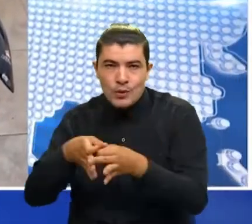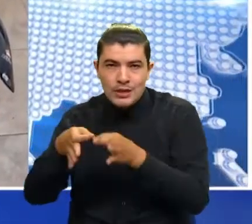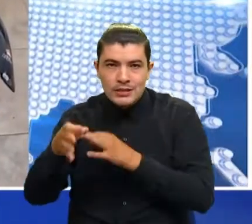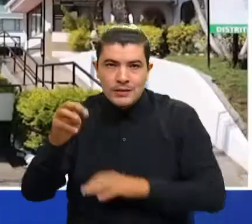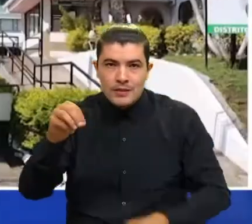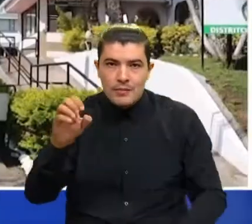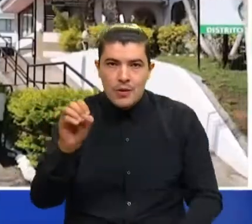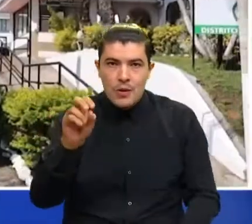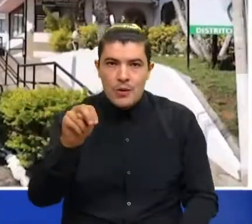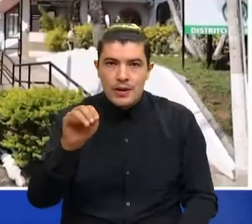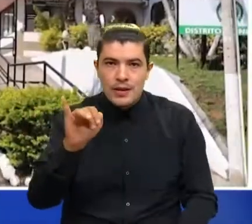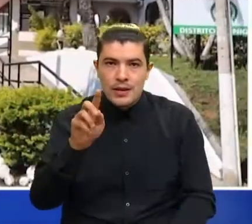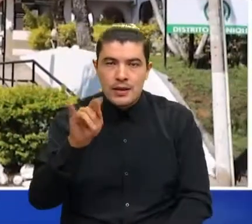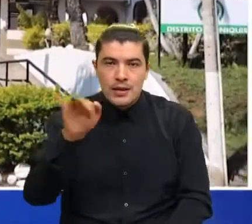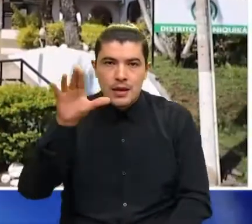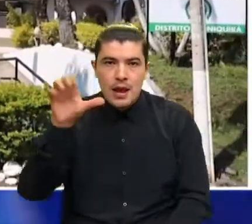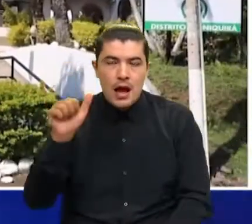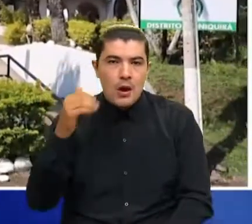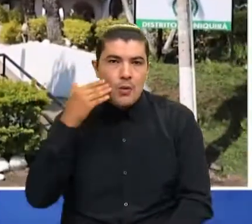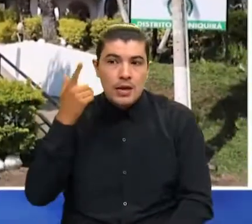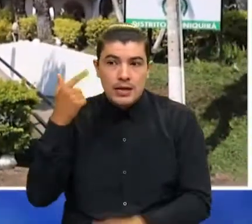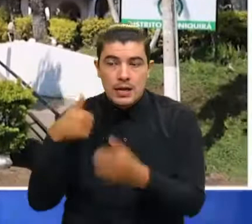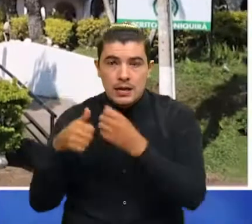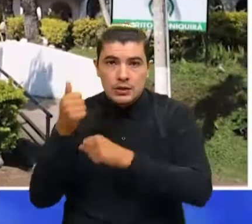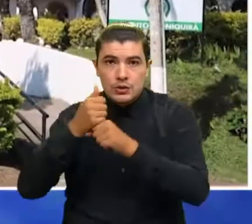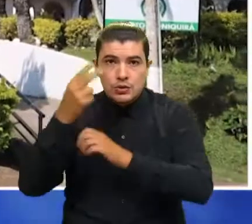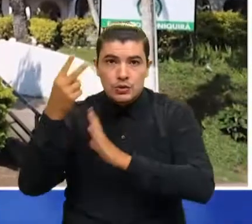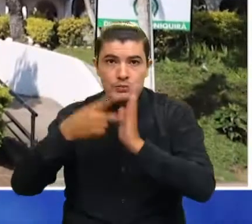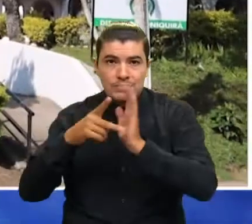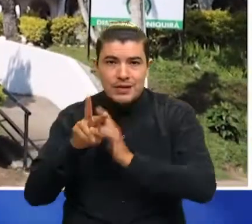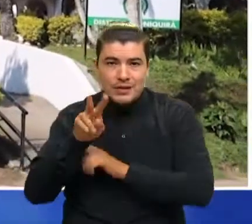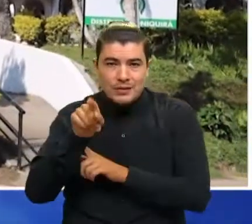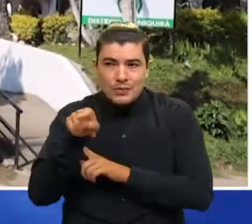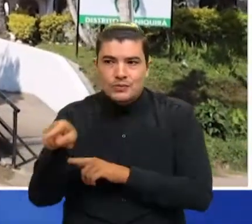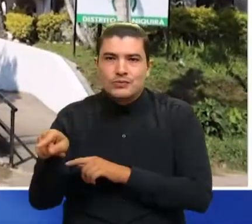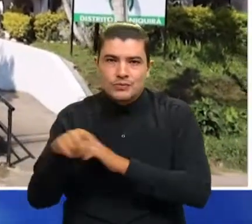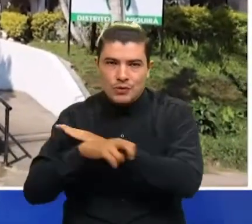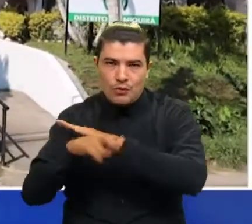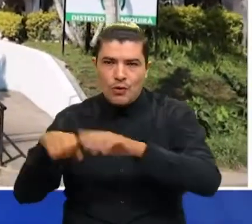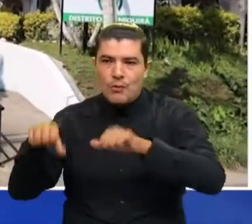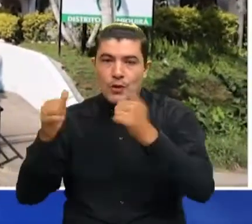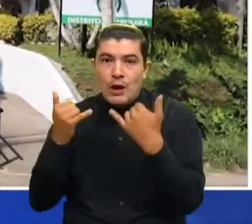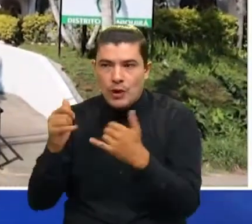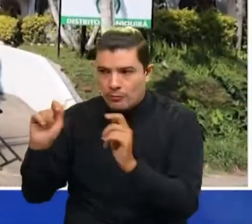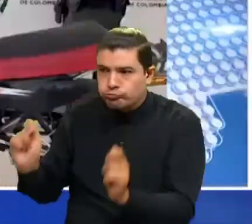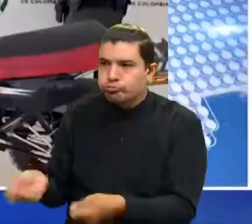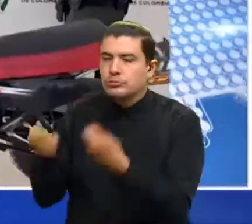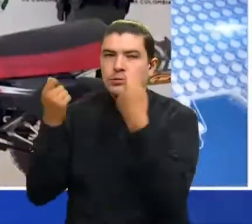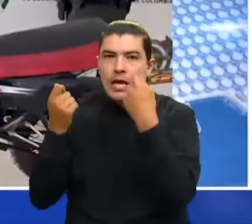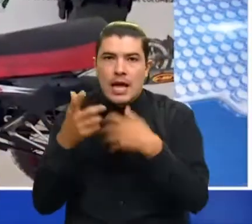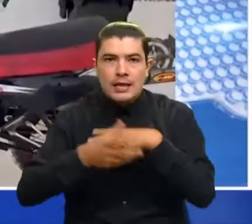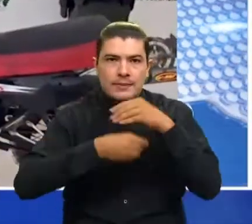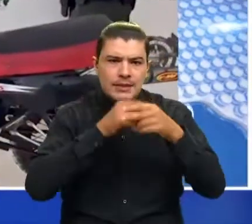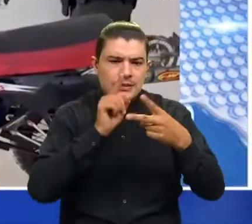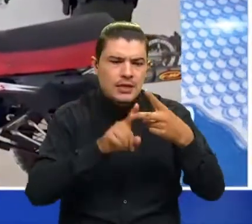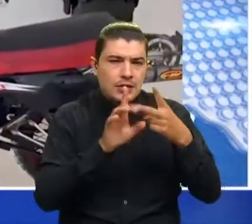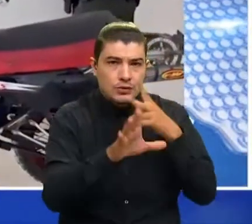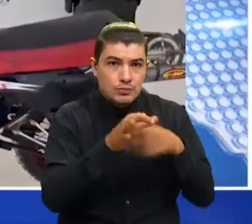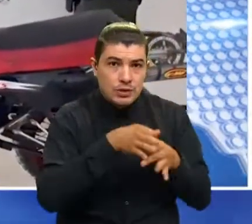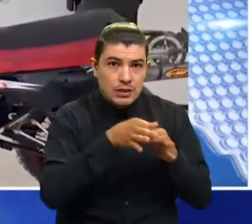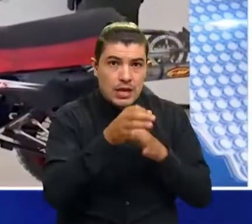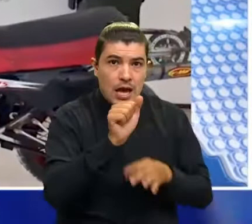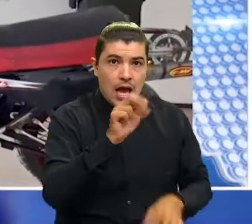hurtada en el año 2021. En Venta Quemada. De igual manera se hizo la recuperación de una motocicleta en el municipio de